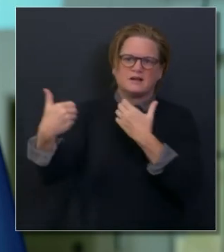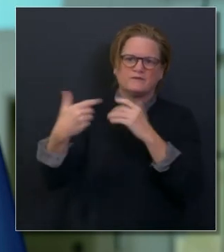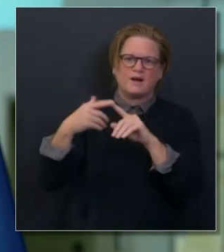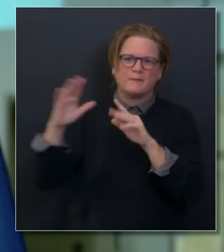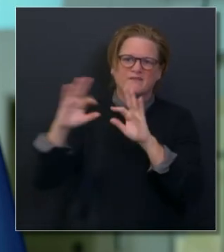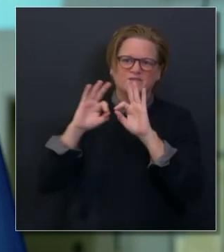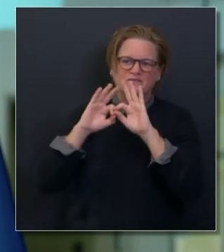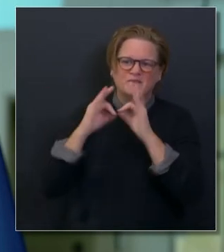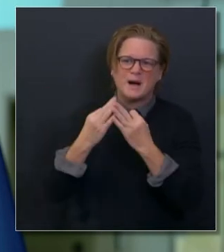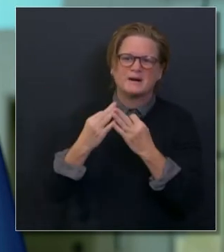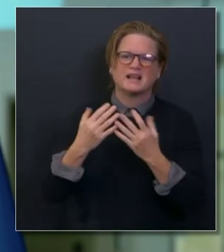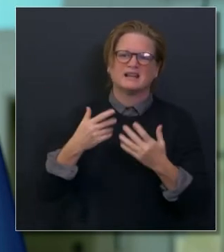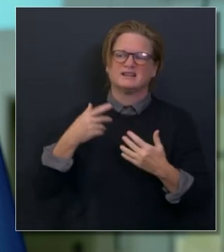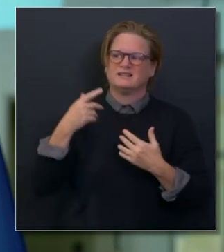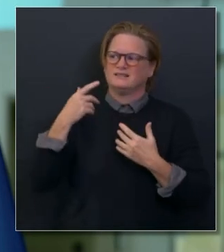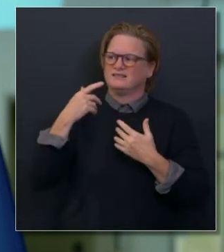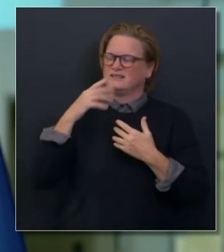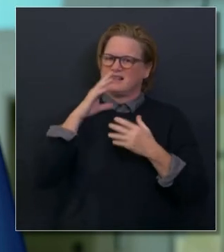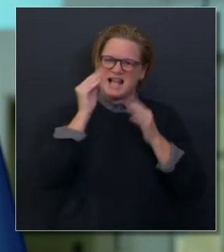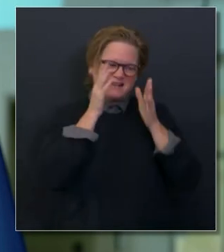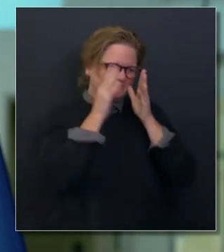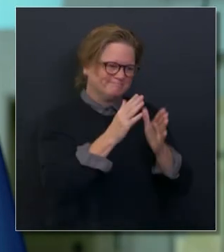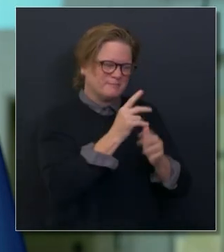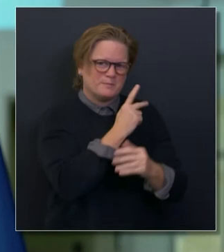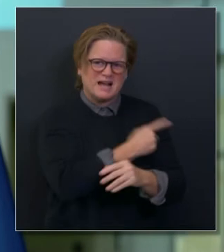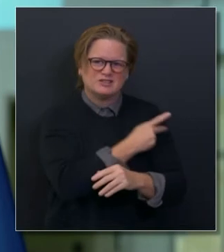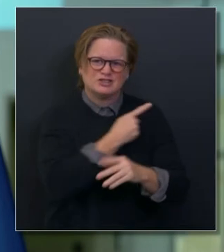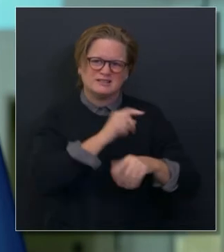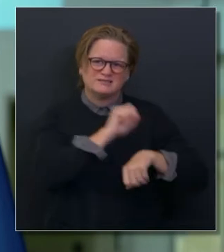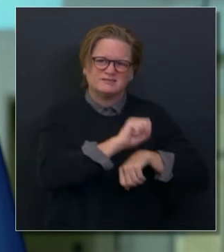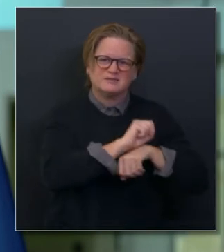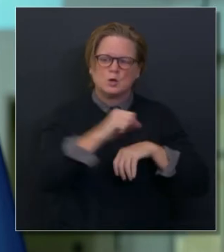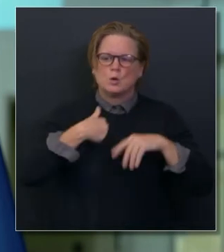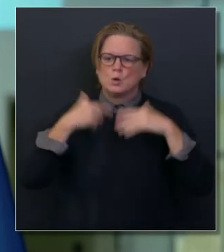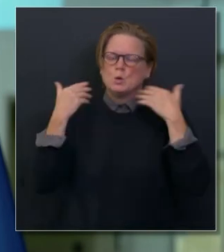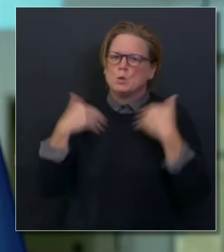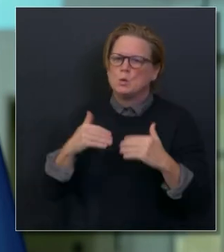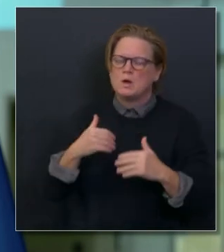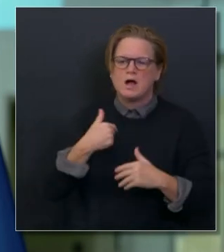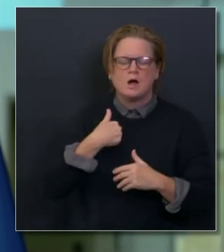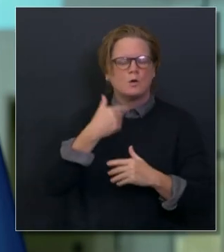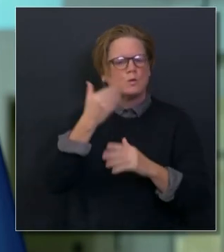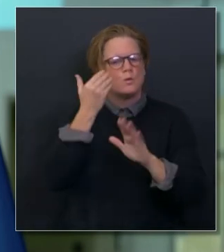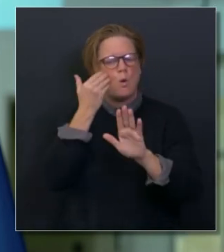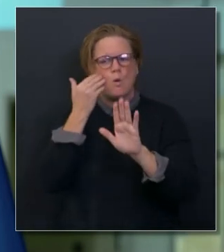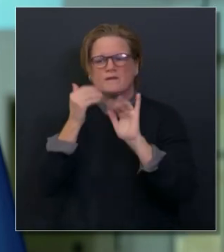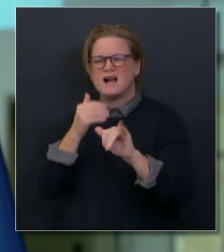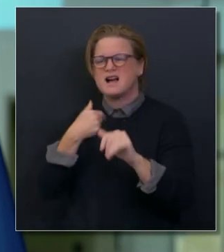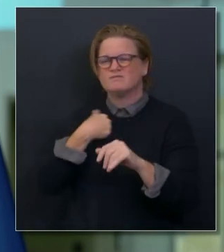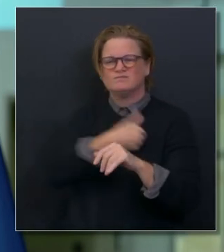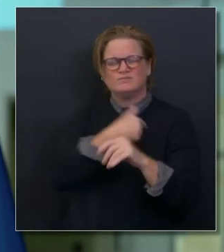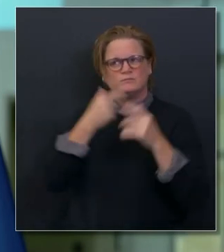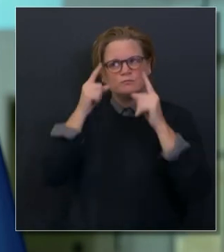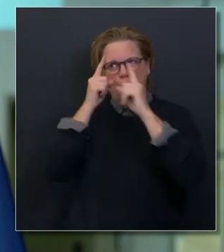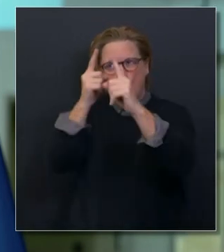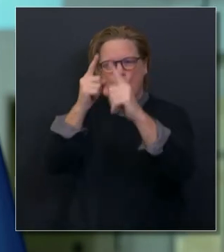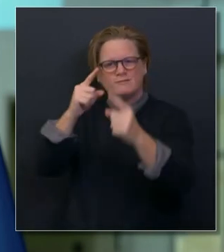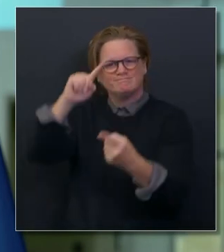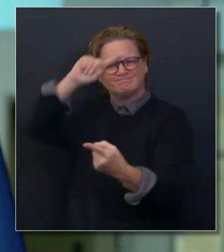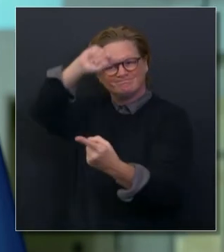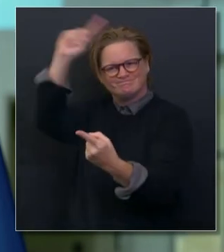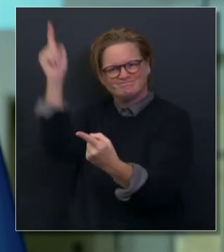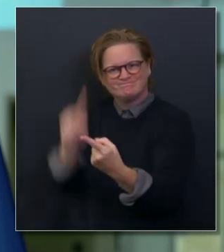queremos apoyarlos con nuestras propias acciones, y eso es hacer lo que se puede hacer para evitar la transmisión. Esto